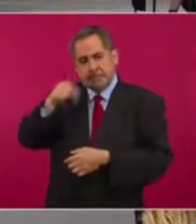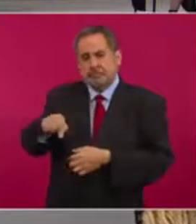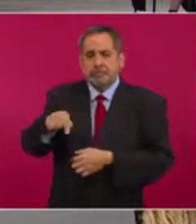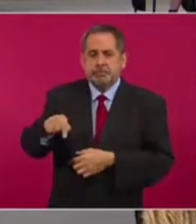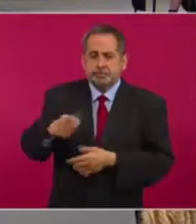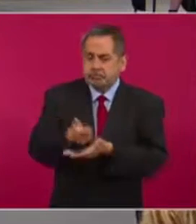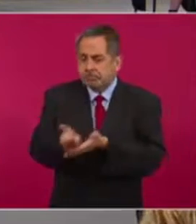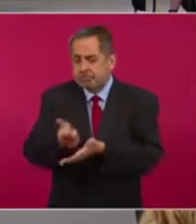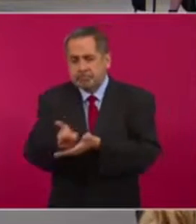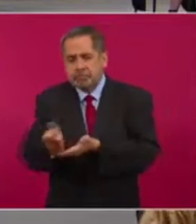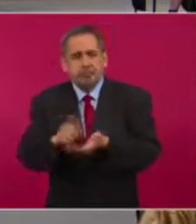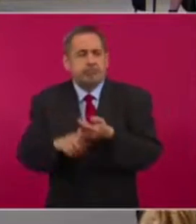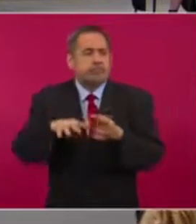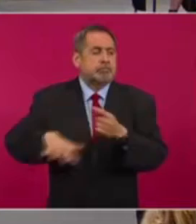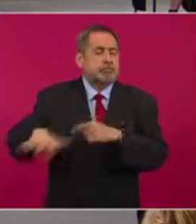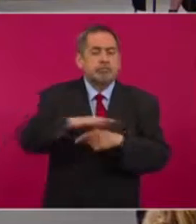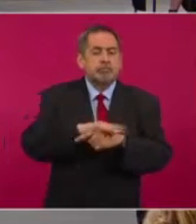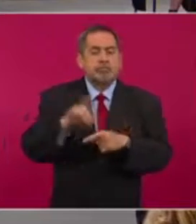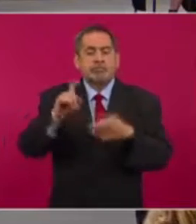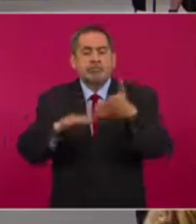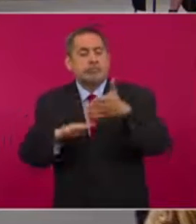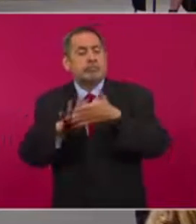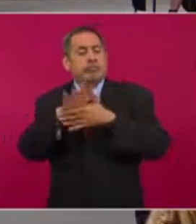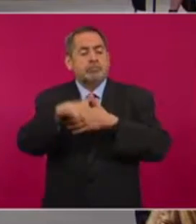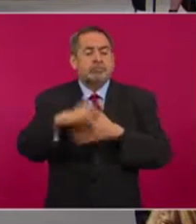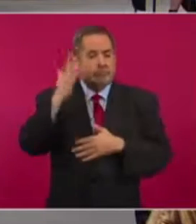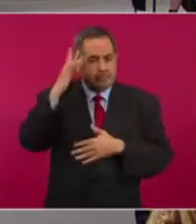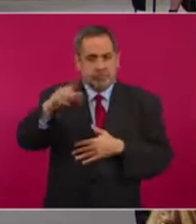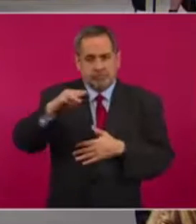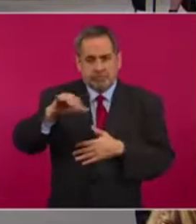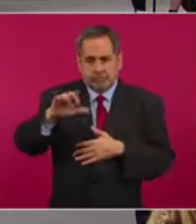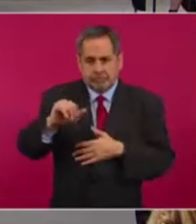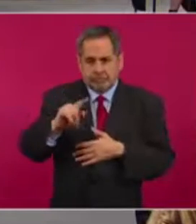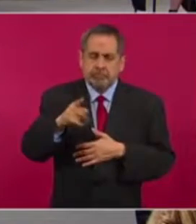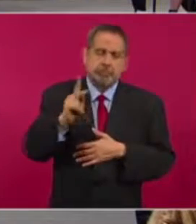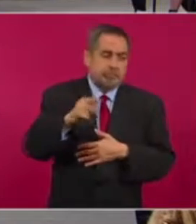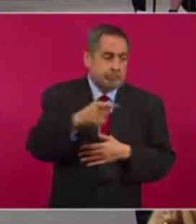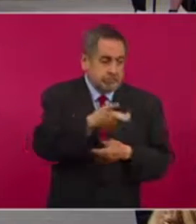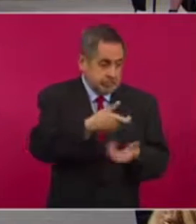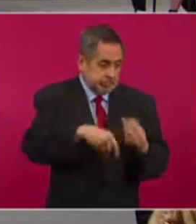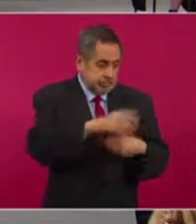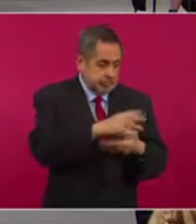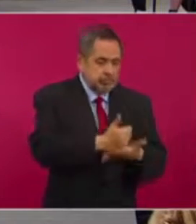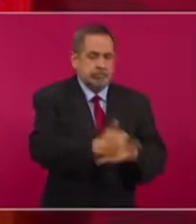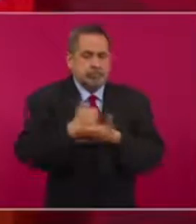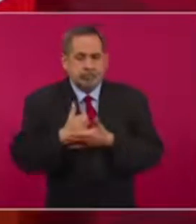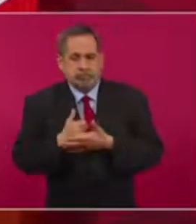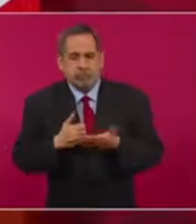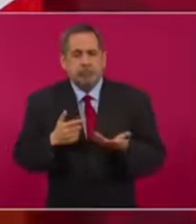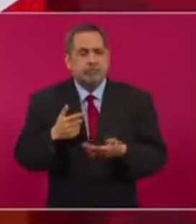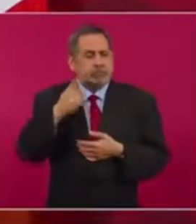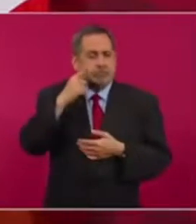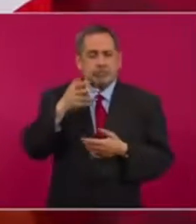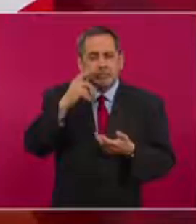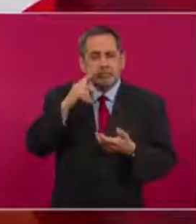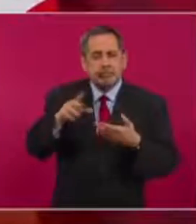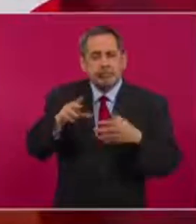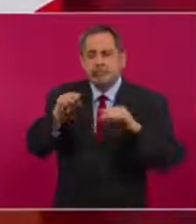financiar la presa Santa María, que de todas maneras la vamos a terminar, pero nos ayudaría, porque imagínense tener este bien ahí,